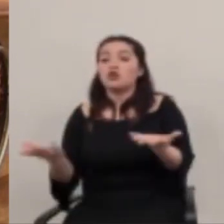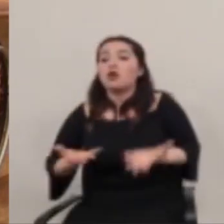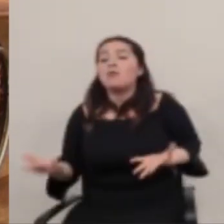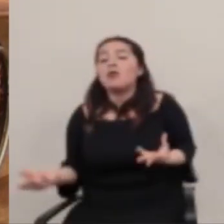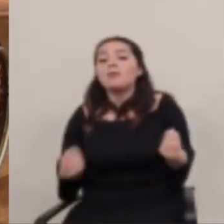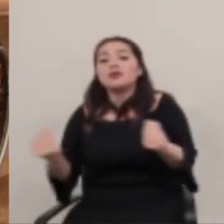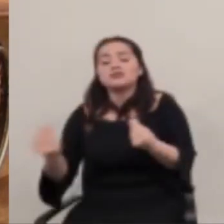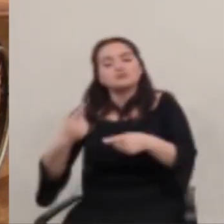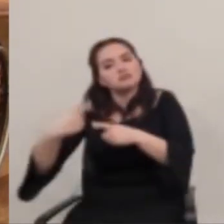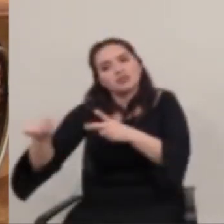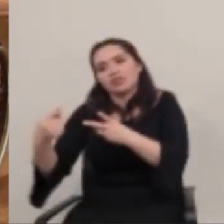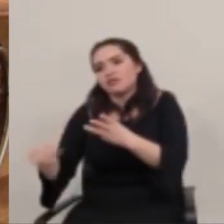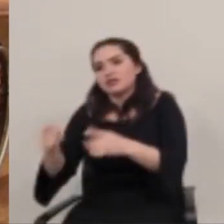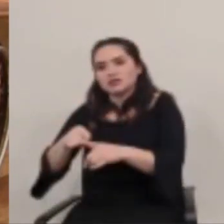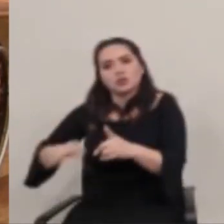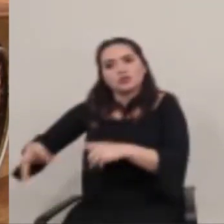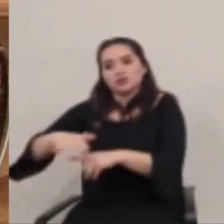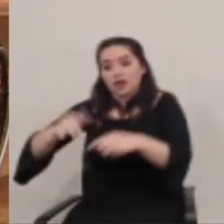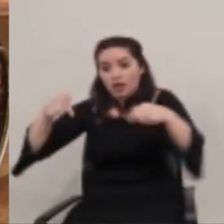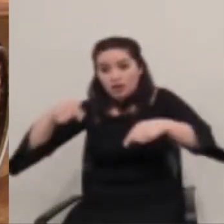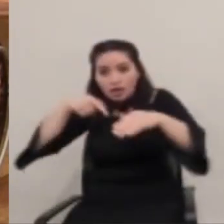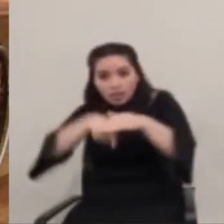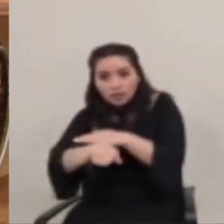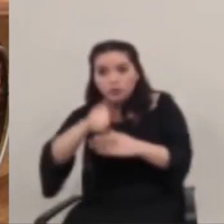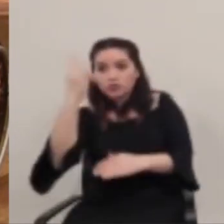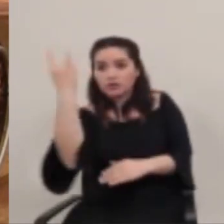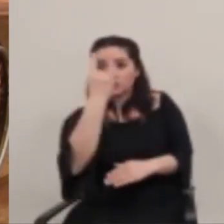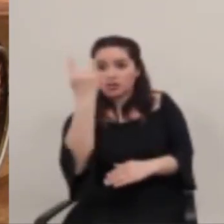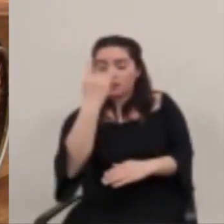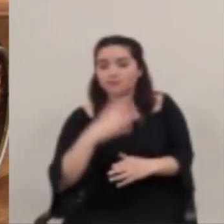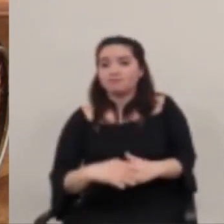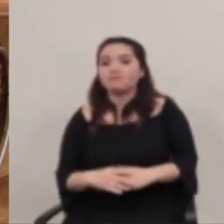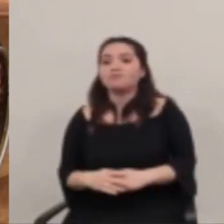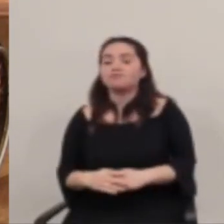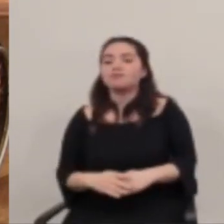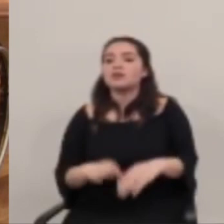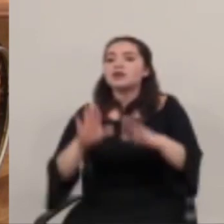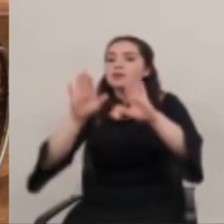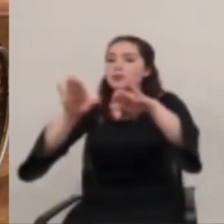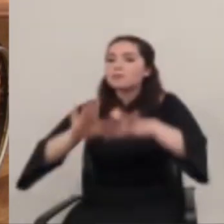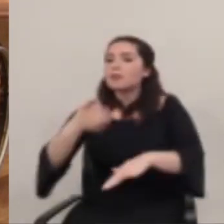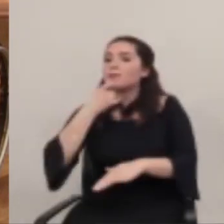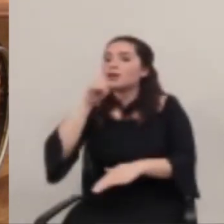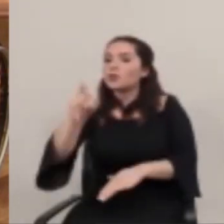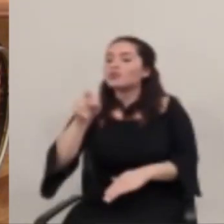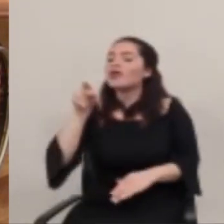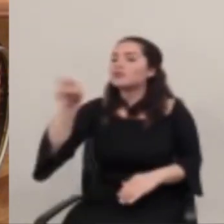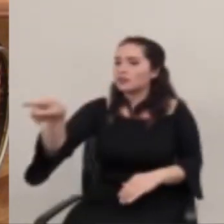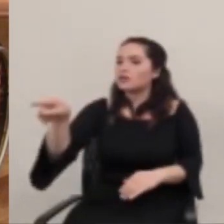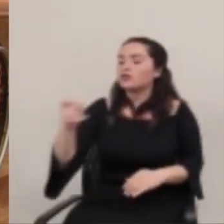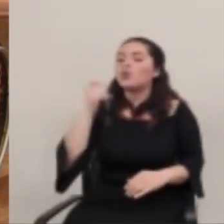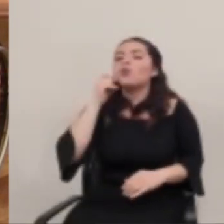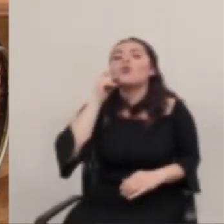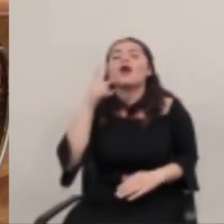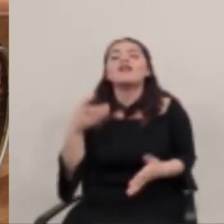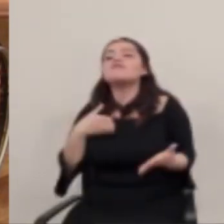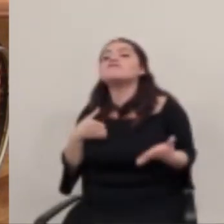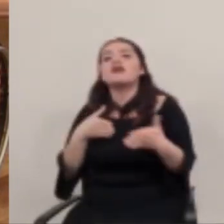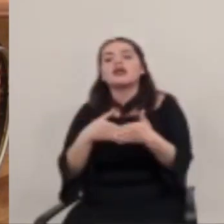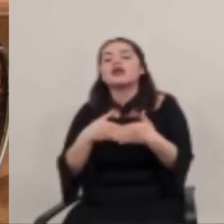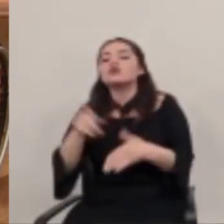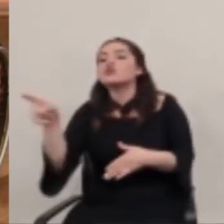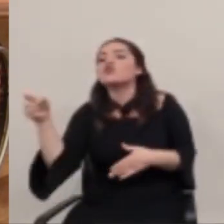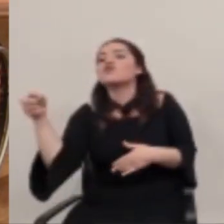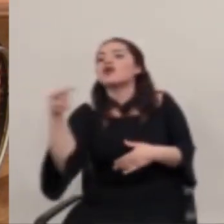en innumerables ocasiones dentro de esta universidad. Y quisiera hacerte la misma pregunta a ti, antes de ir avanzando. ¿Cuáles son las barreras que tú